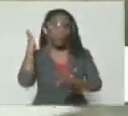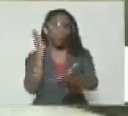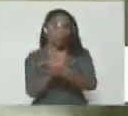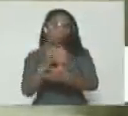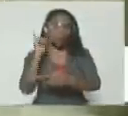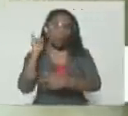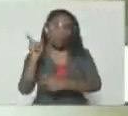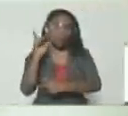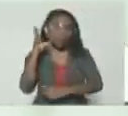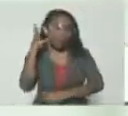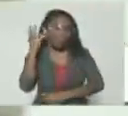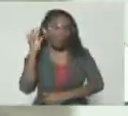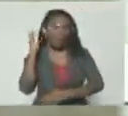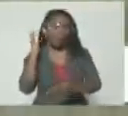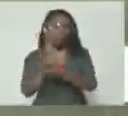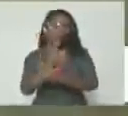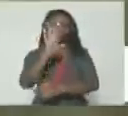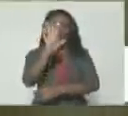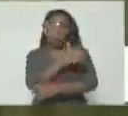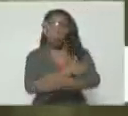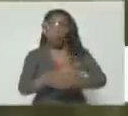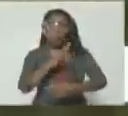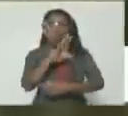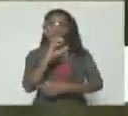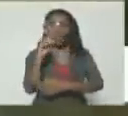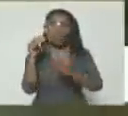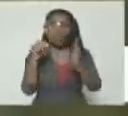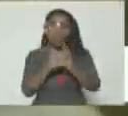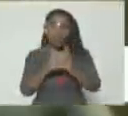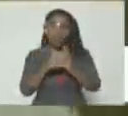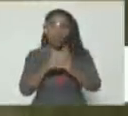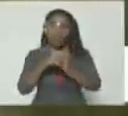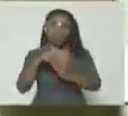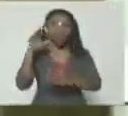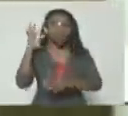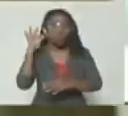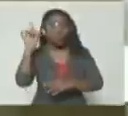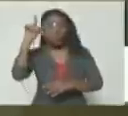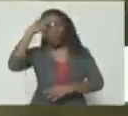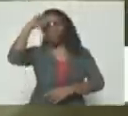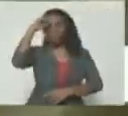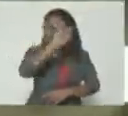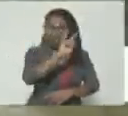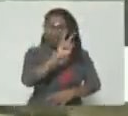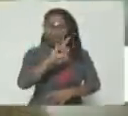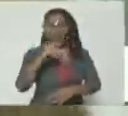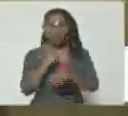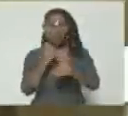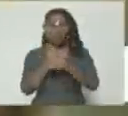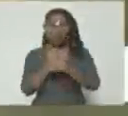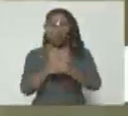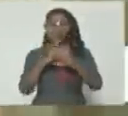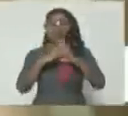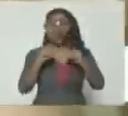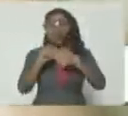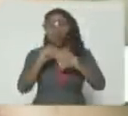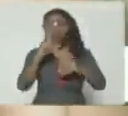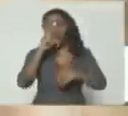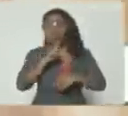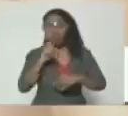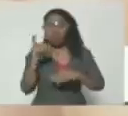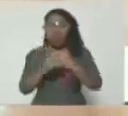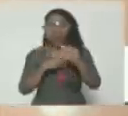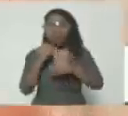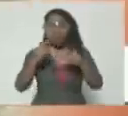esas hembras, es decir, 5.500.000 semovientes, son vacas que están pariendo durante todo el año. Paren mautes